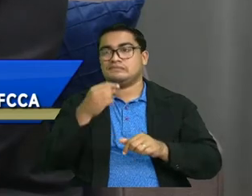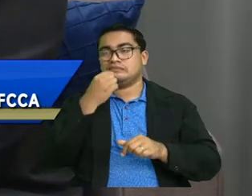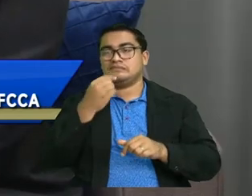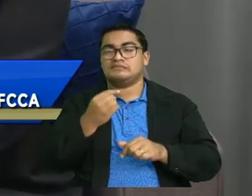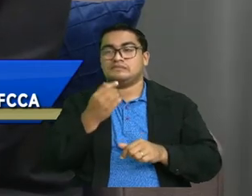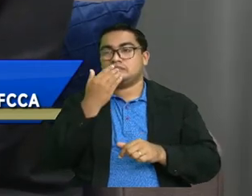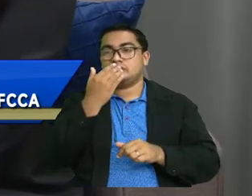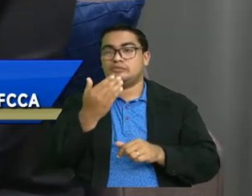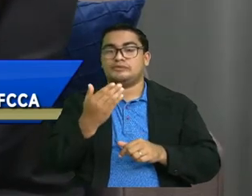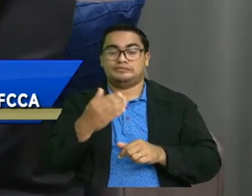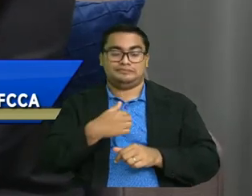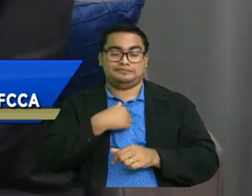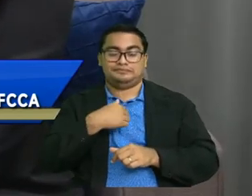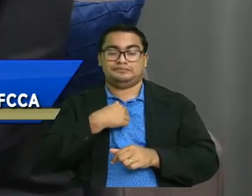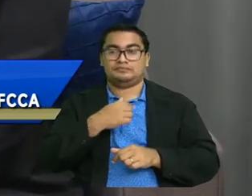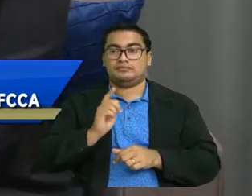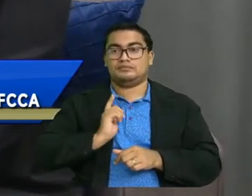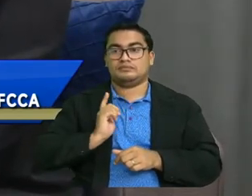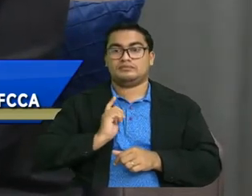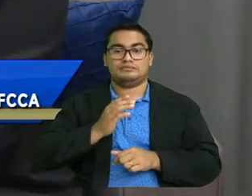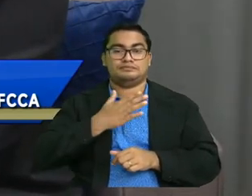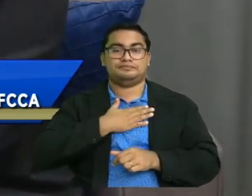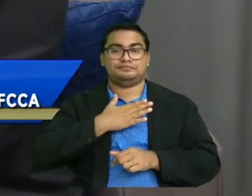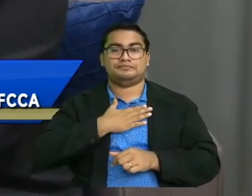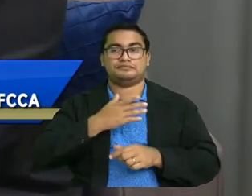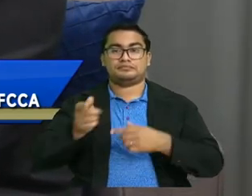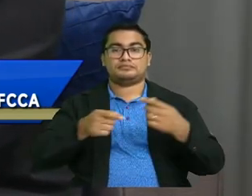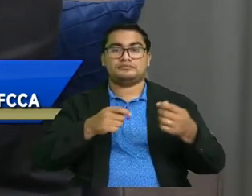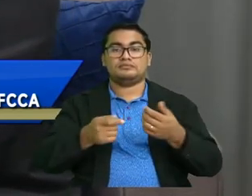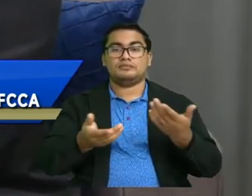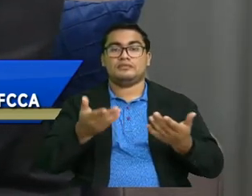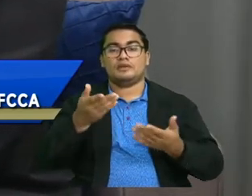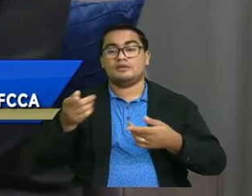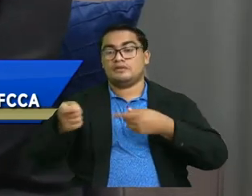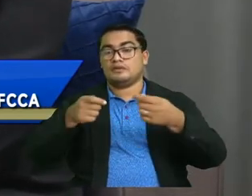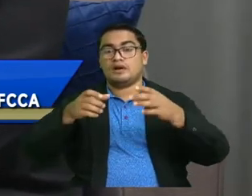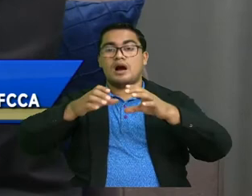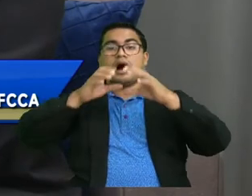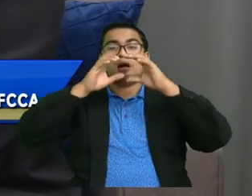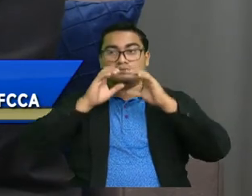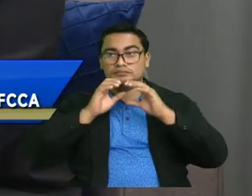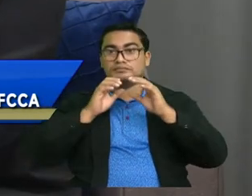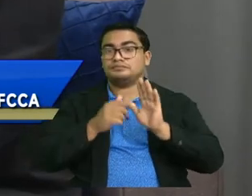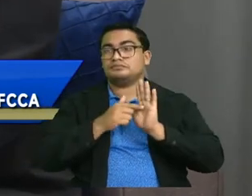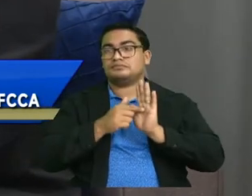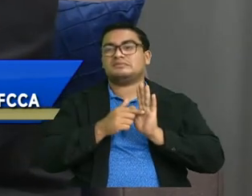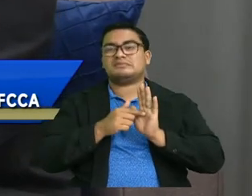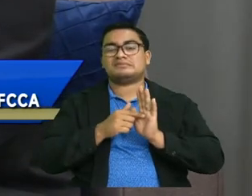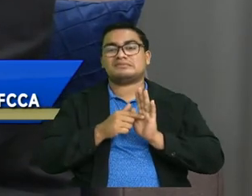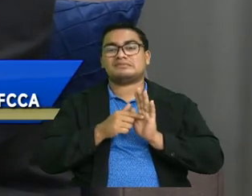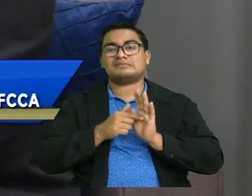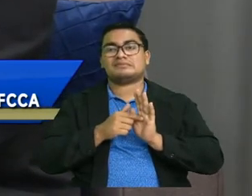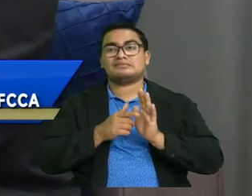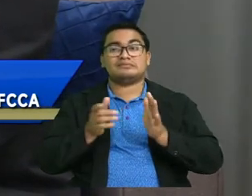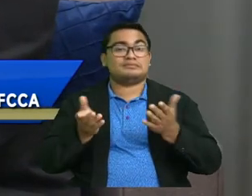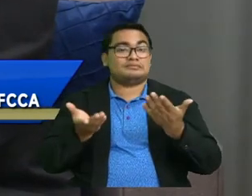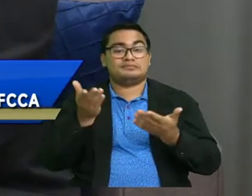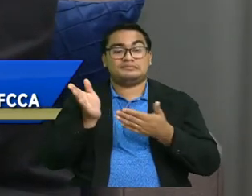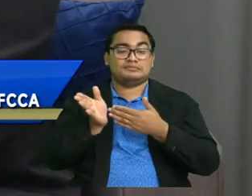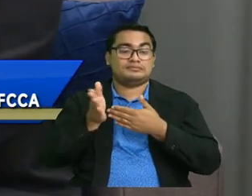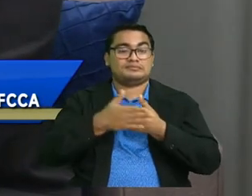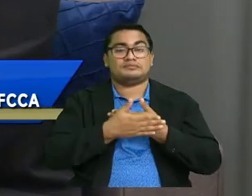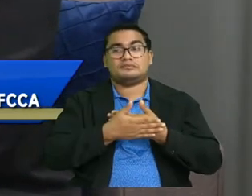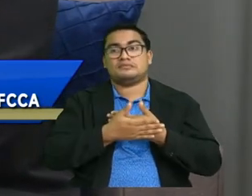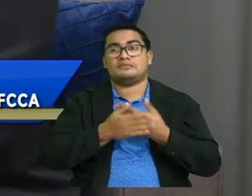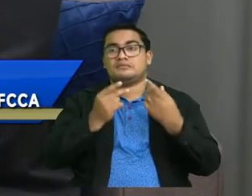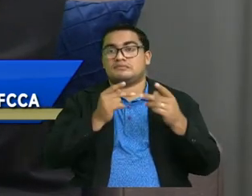bueno, yo tengo mi negocio y vendo hamburguesas, por decirte algo. Y tuvieron que cerrar por algún momento y dijeron, bueno,